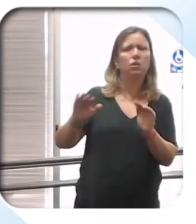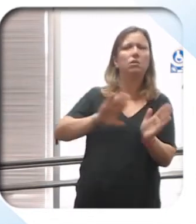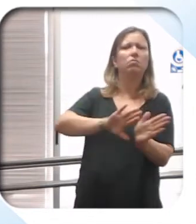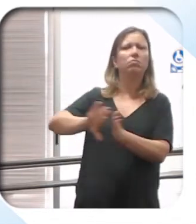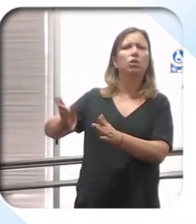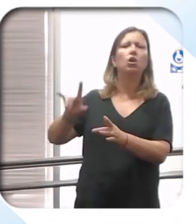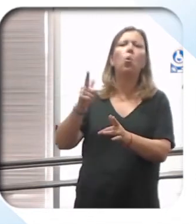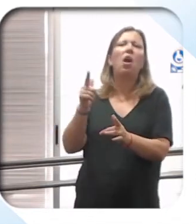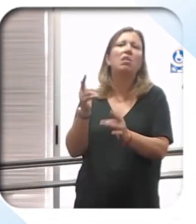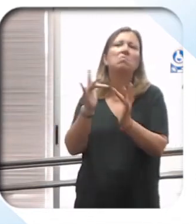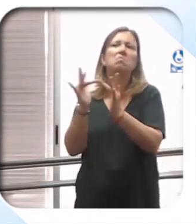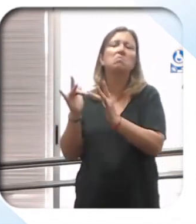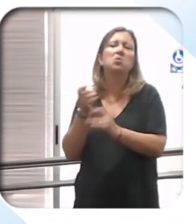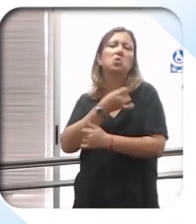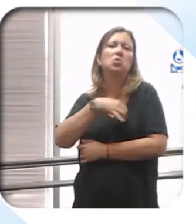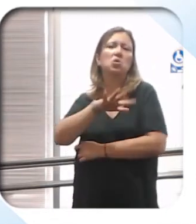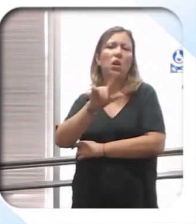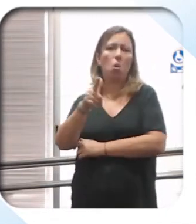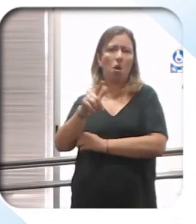socialización.